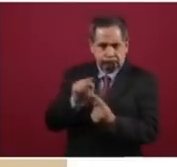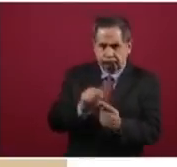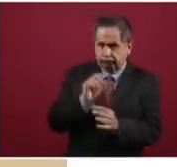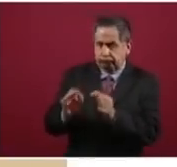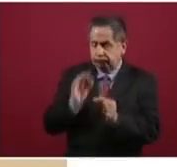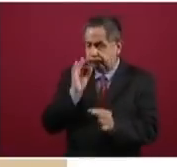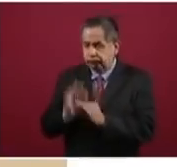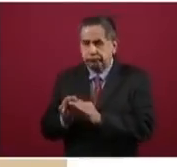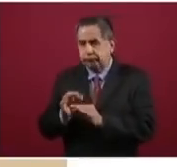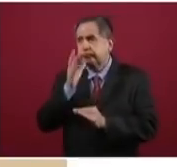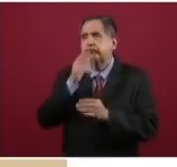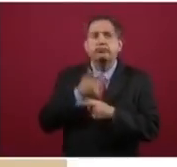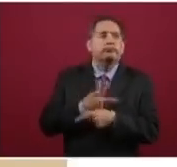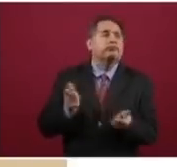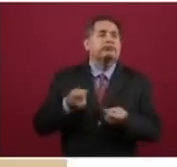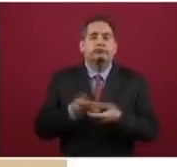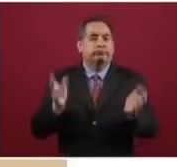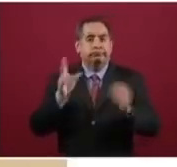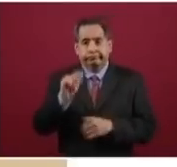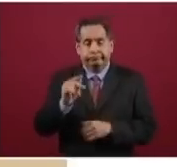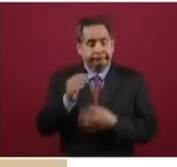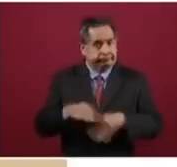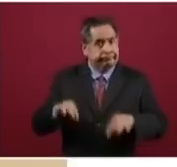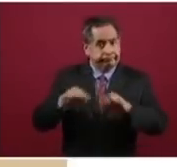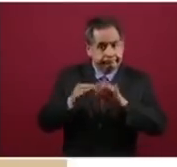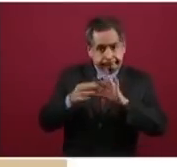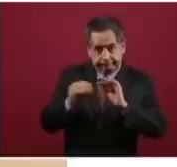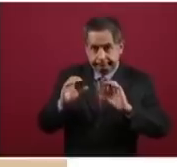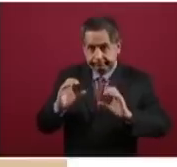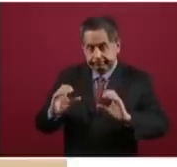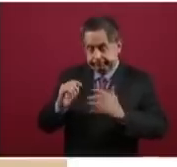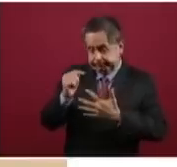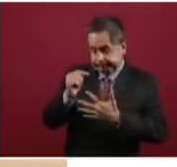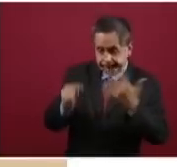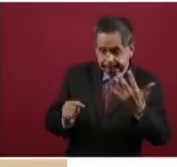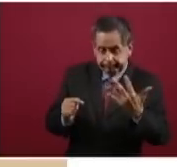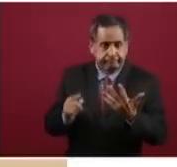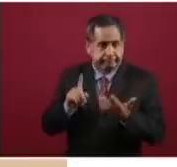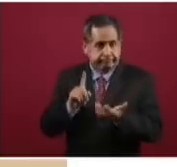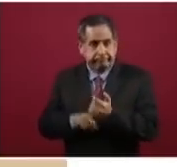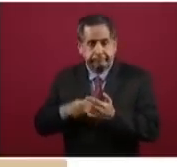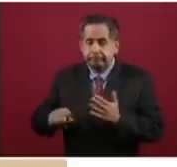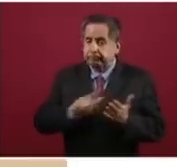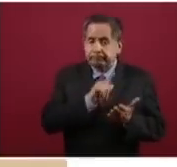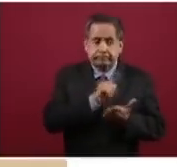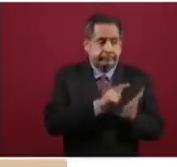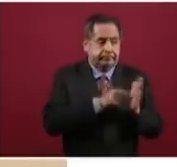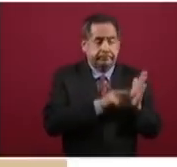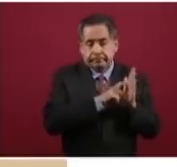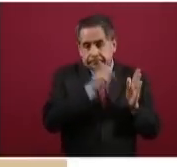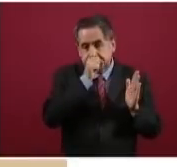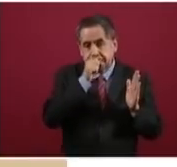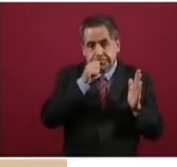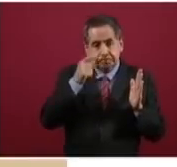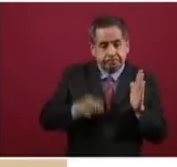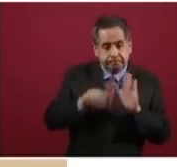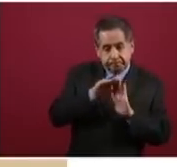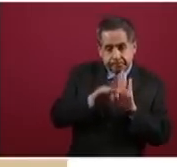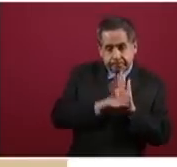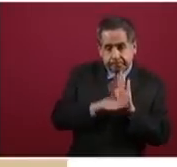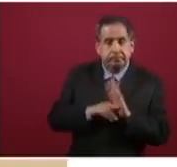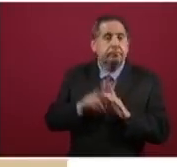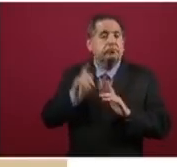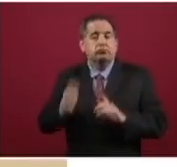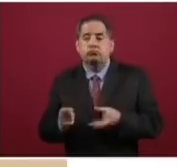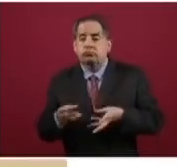muy relevantes por un lado y además que haya una serie de cosas que están determinadas por ley de tal forma que en realidad lo que está